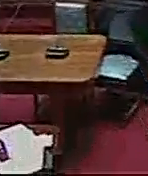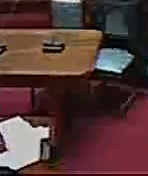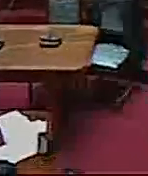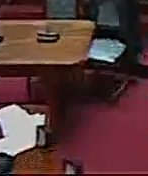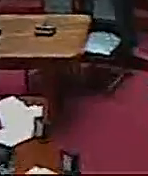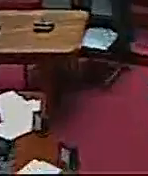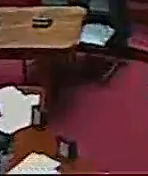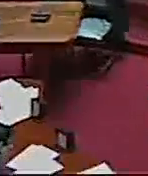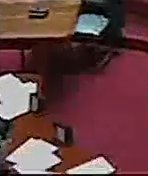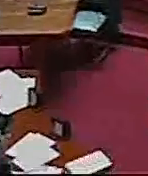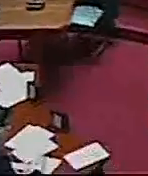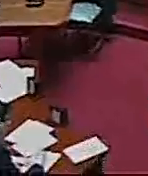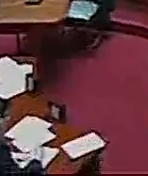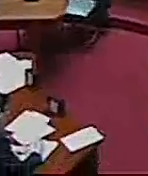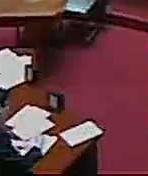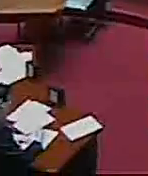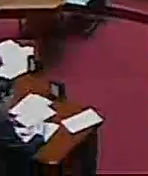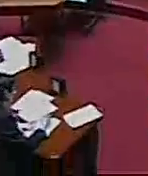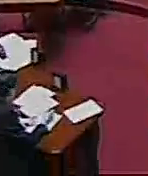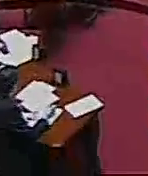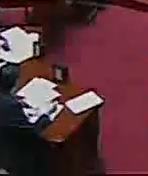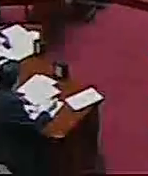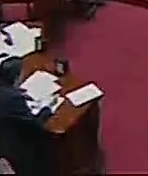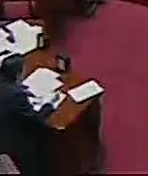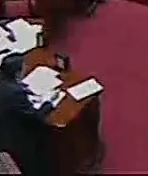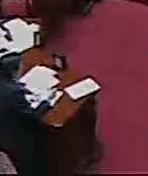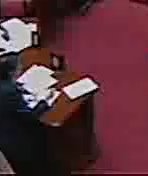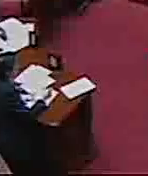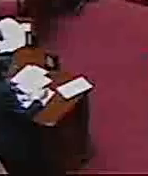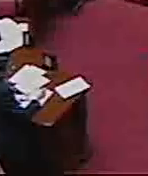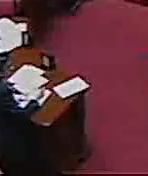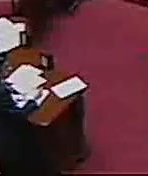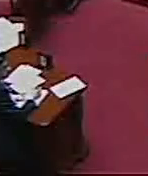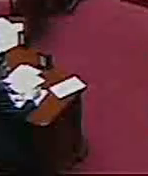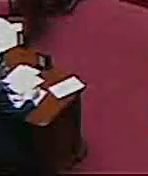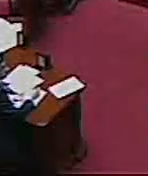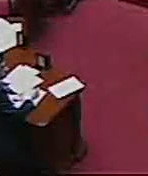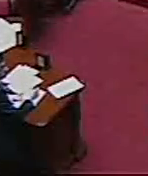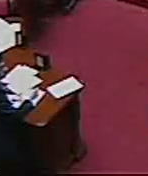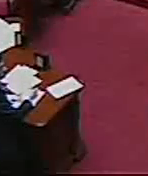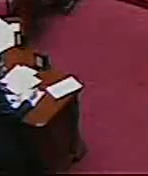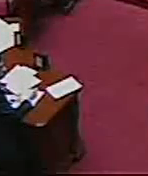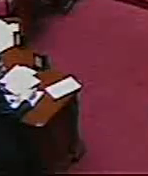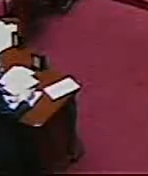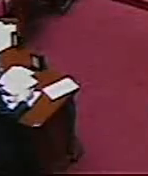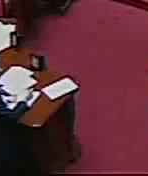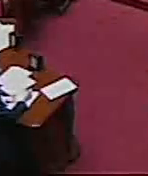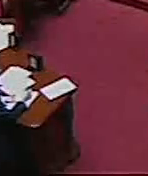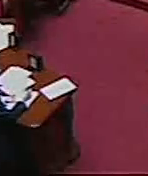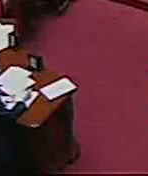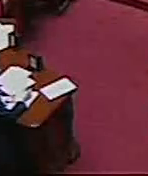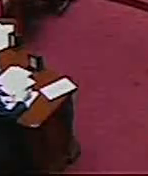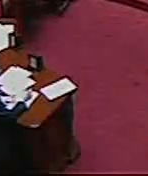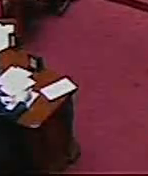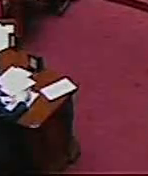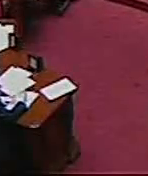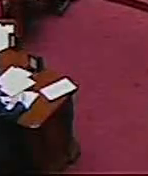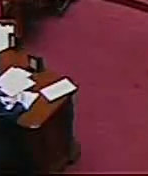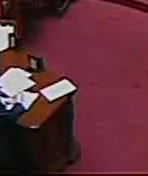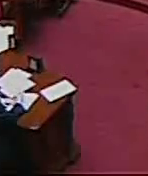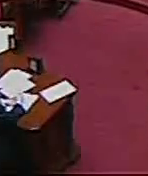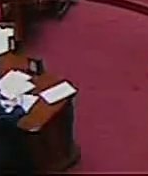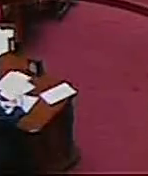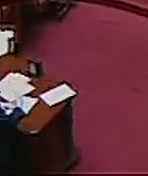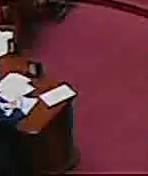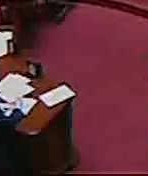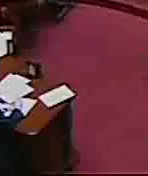oposición que ha actuado de mala forma, cobrando honorarios de $300.000 por